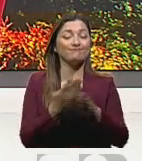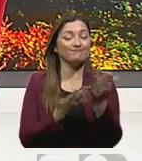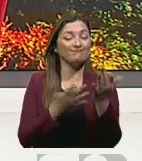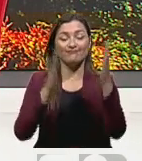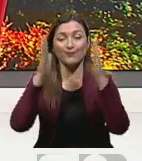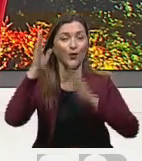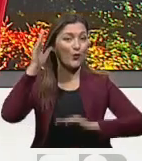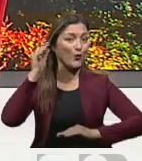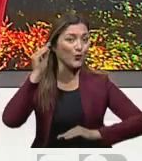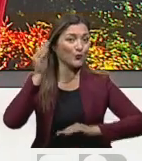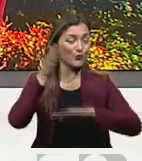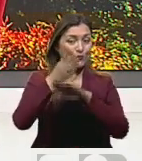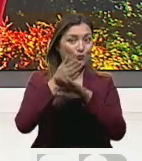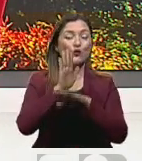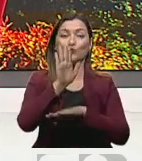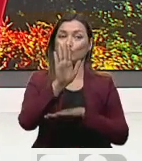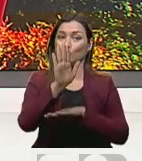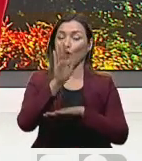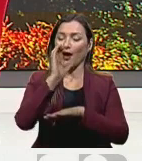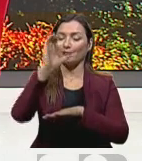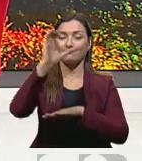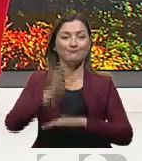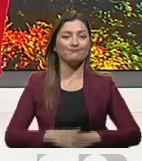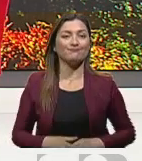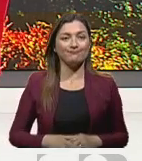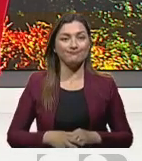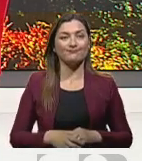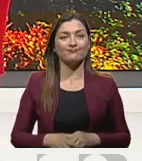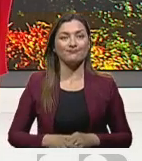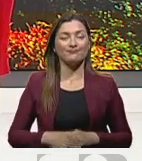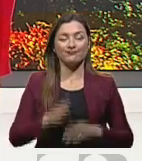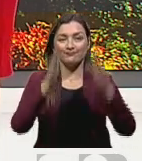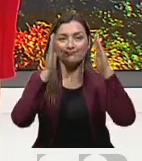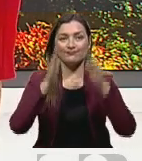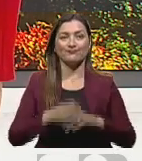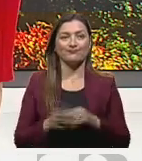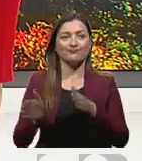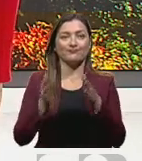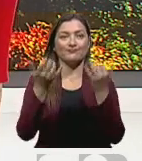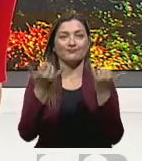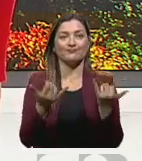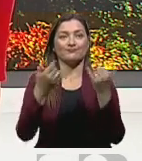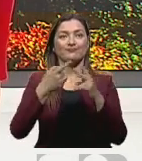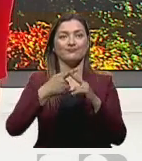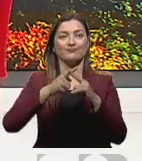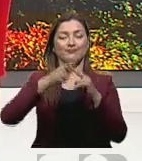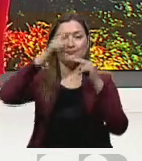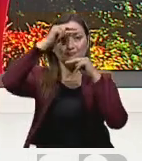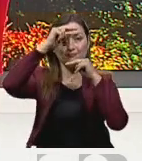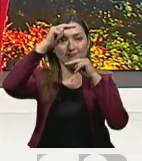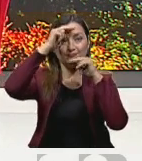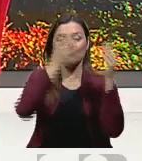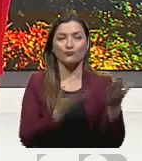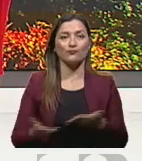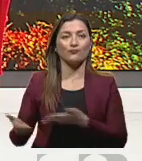estaremos escuchando nos darán un adelanto de lo que será este concierto buenísimo Así que estén muy atento por ahora es momento de iniciar con las noticias y